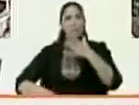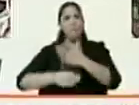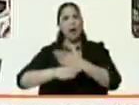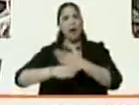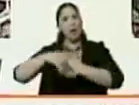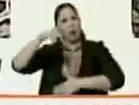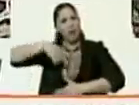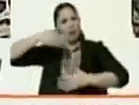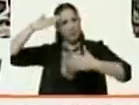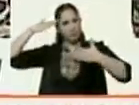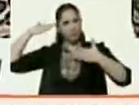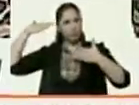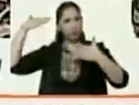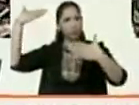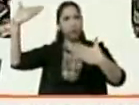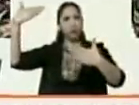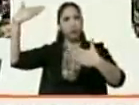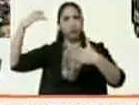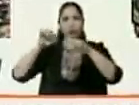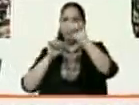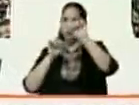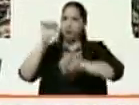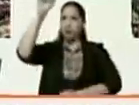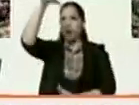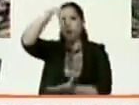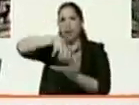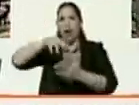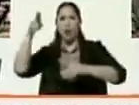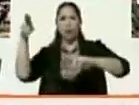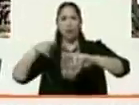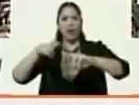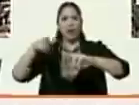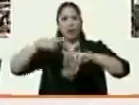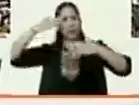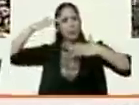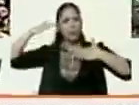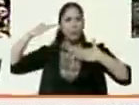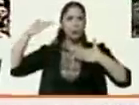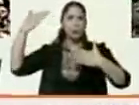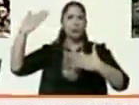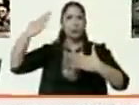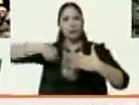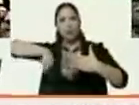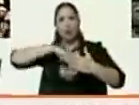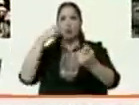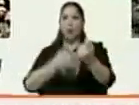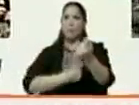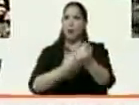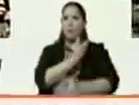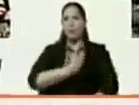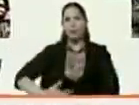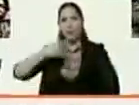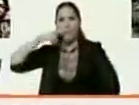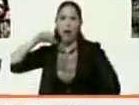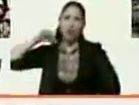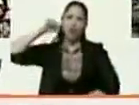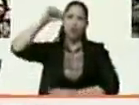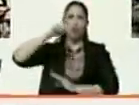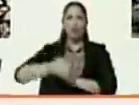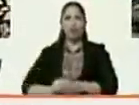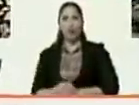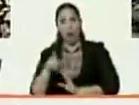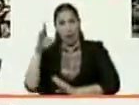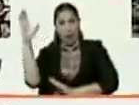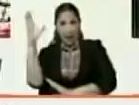desde aquí, desde San Cristóbal, Estado Táchira, un saludo a nuestro hermano presidente Nicolás Maduro, que está allá